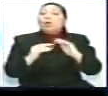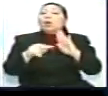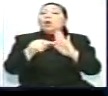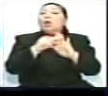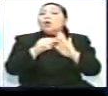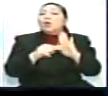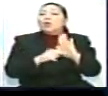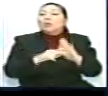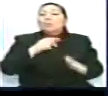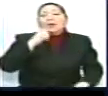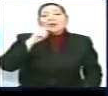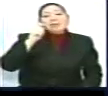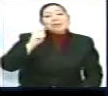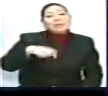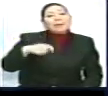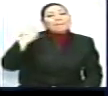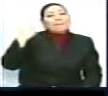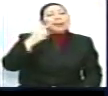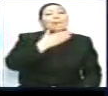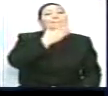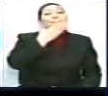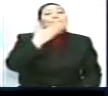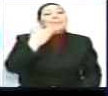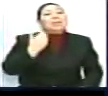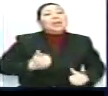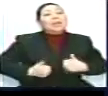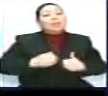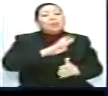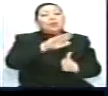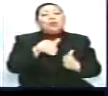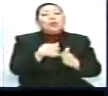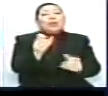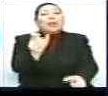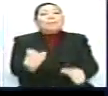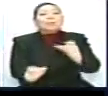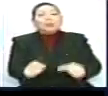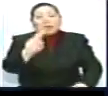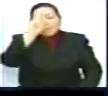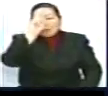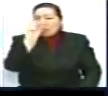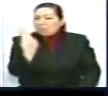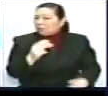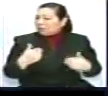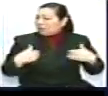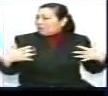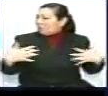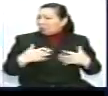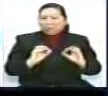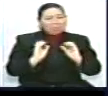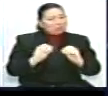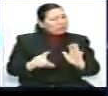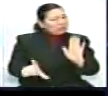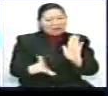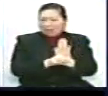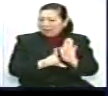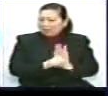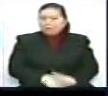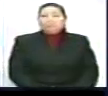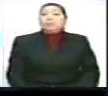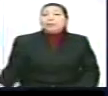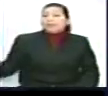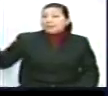normativo necesario para mejorar la vida de los peruanos. No tenemos temor a legislar.